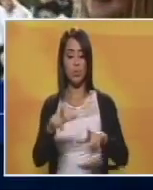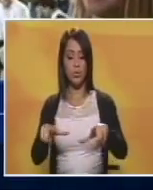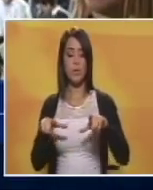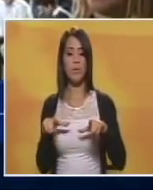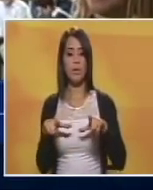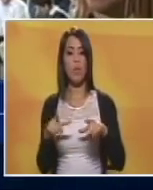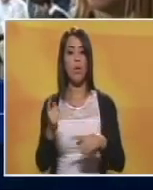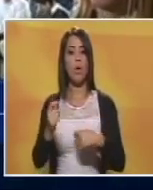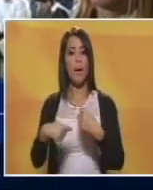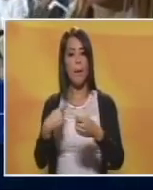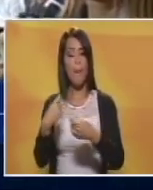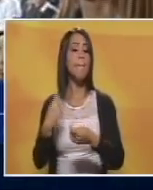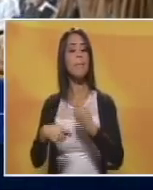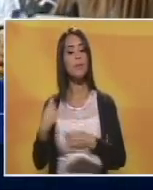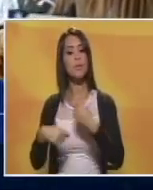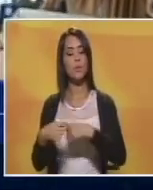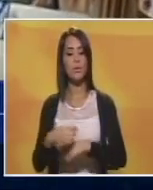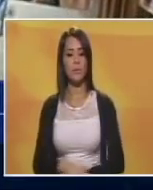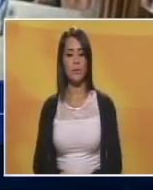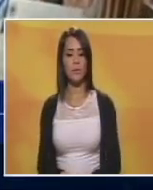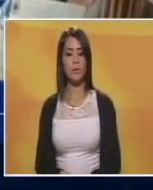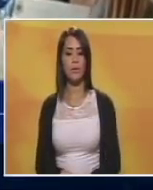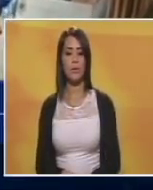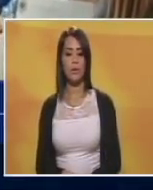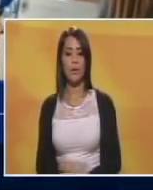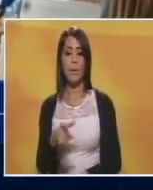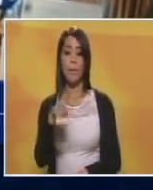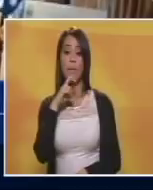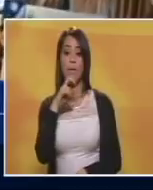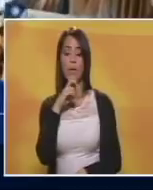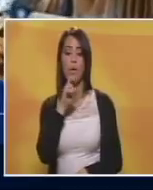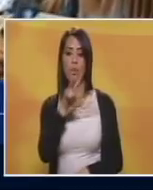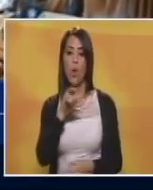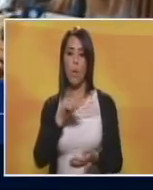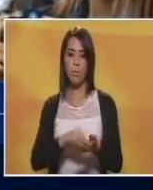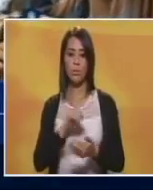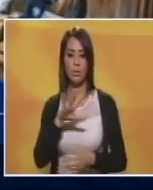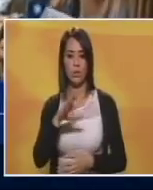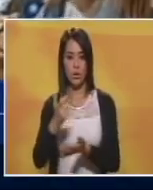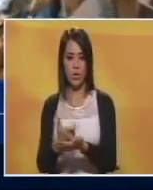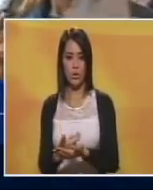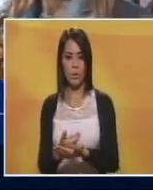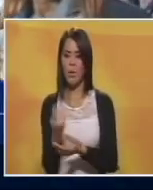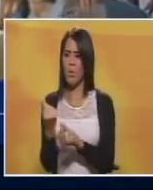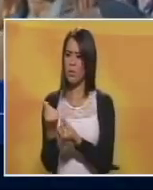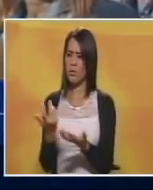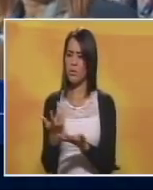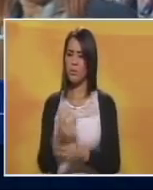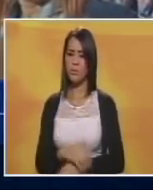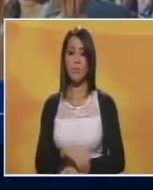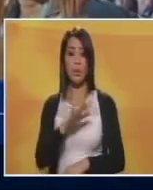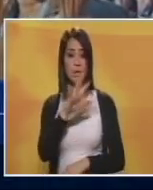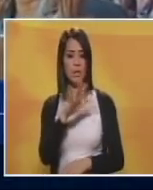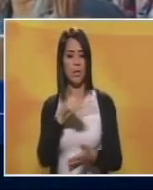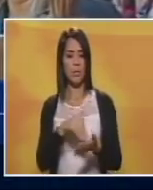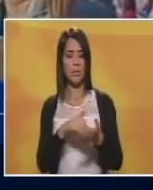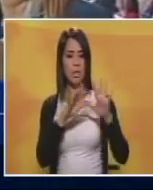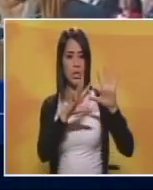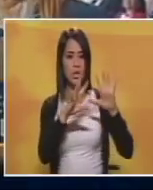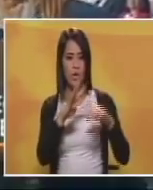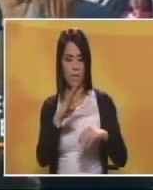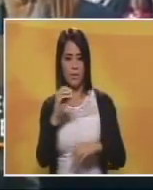certificado, invirtió en su certificado para un lingotico de 2.5 gramos. ¿Cuánto te costó?